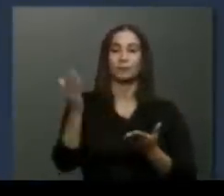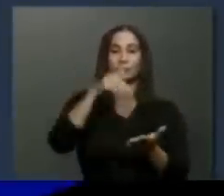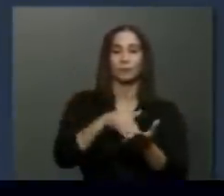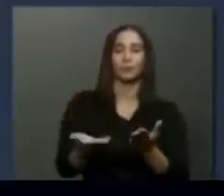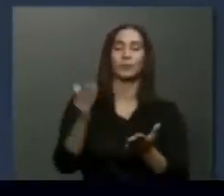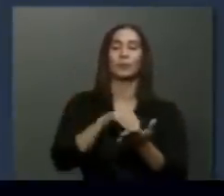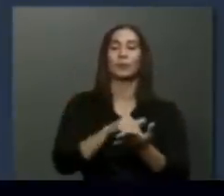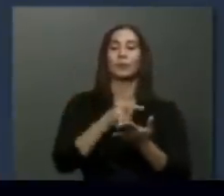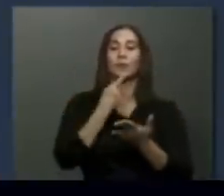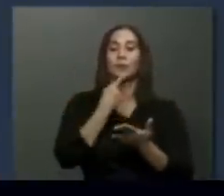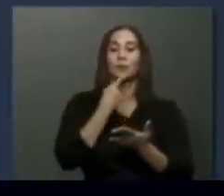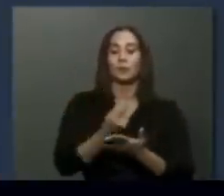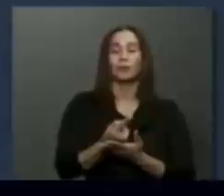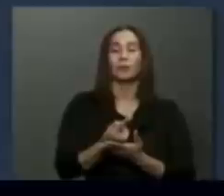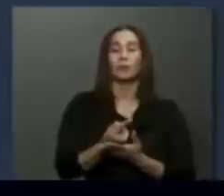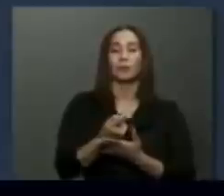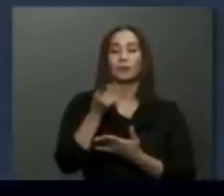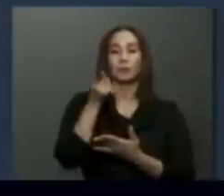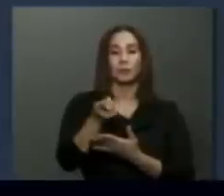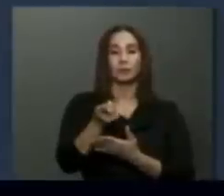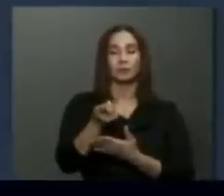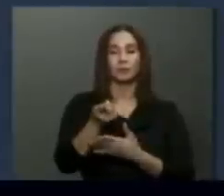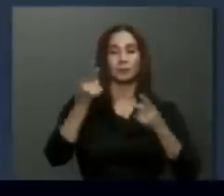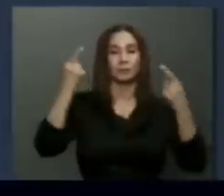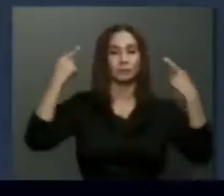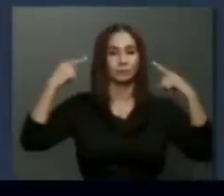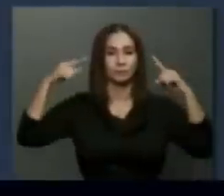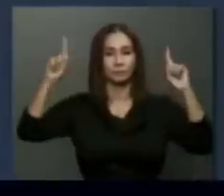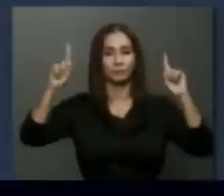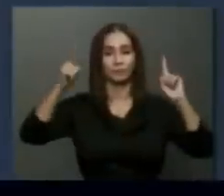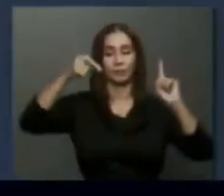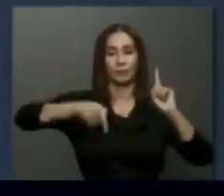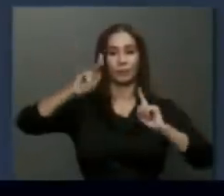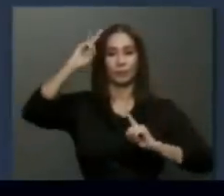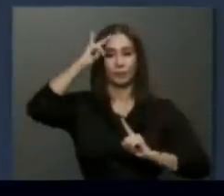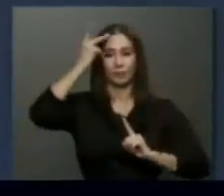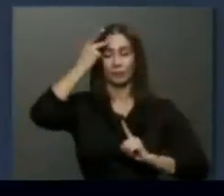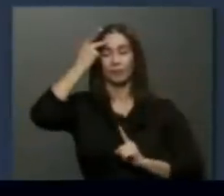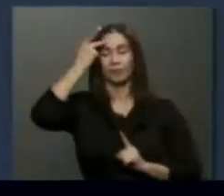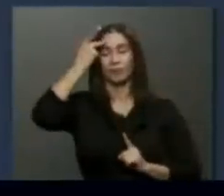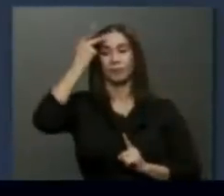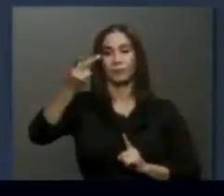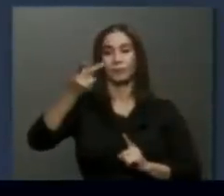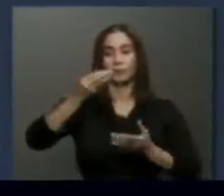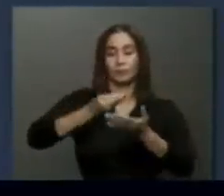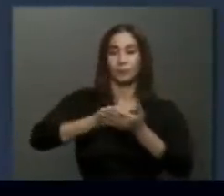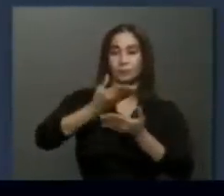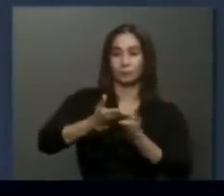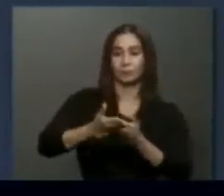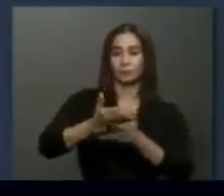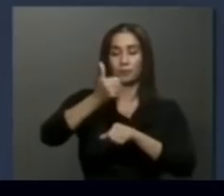lo seguimos repitiendo porque es un éxito de nuestra política de inversiones